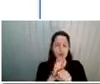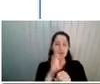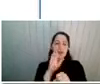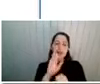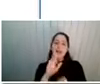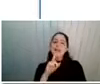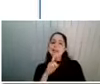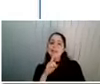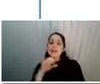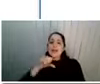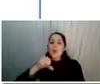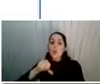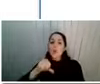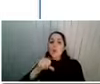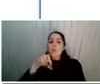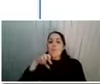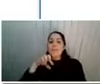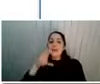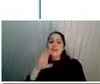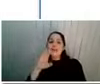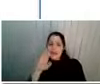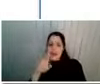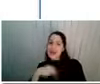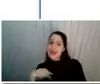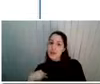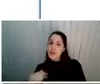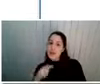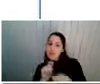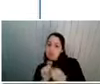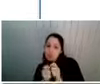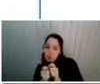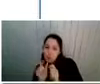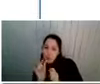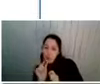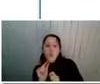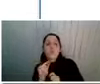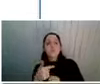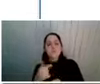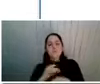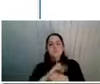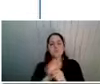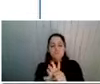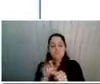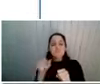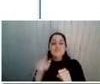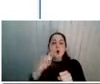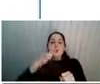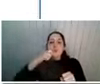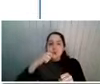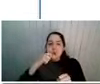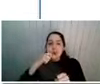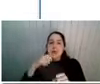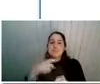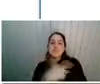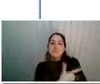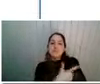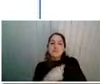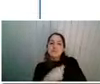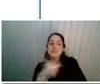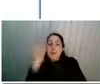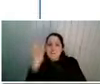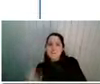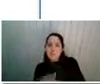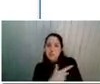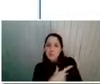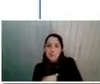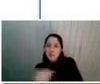RT-qPCR, se basa en amplificar, detectar primero y después amplificar el material genético viral. Pero hay